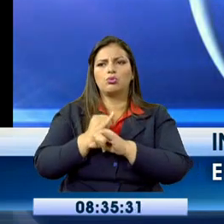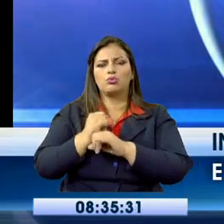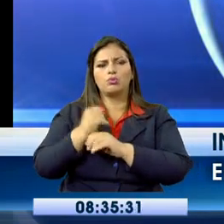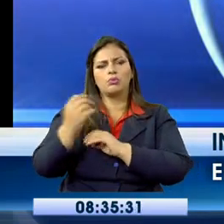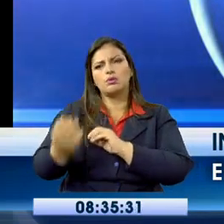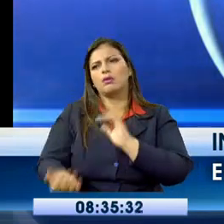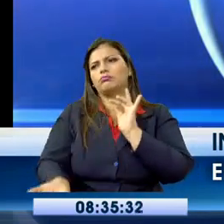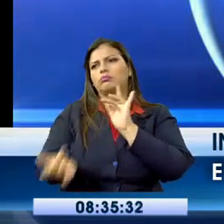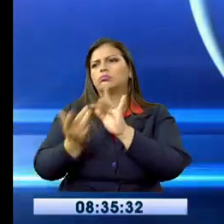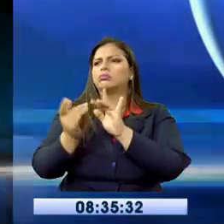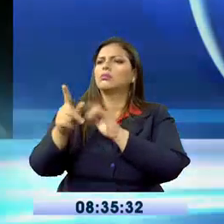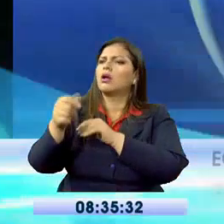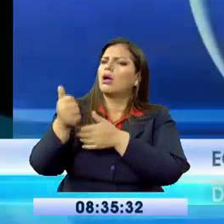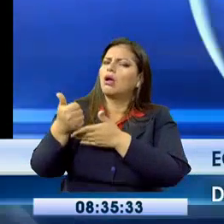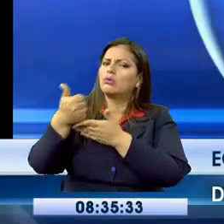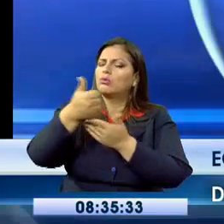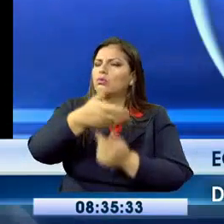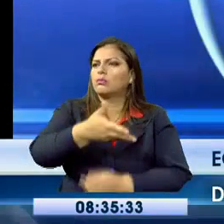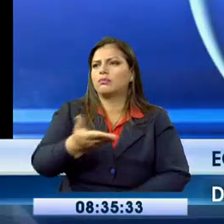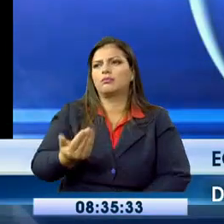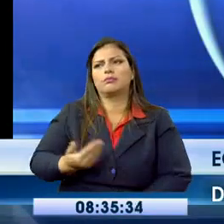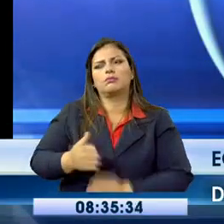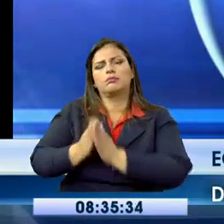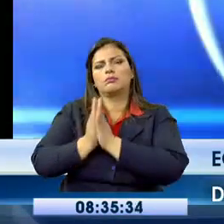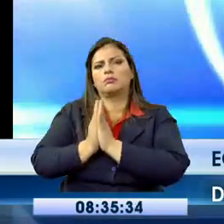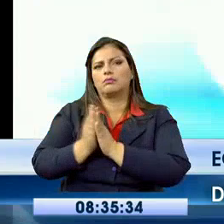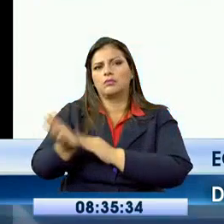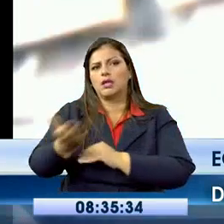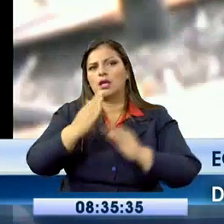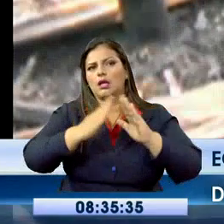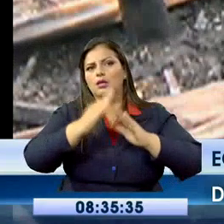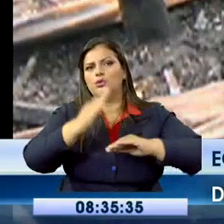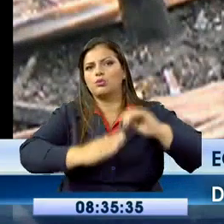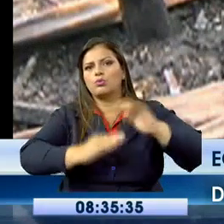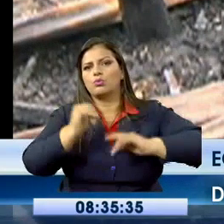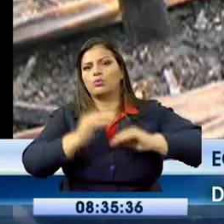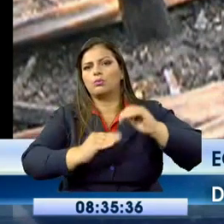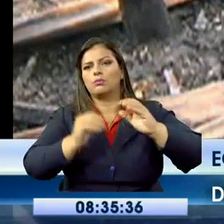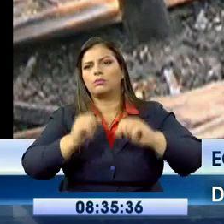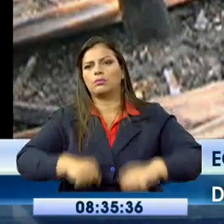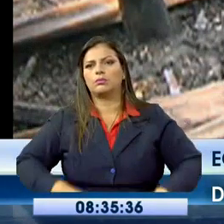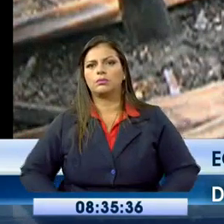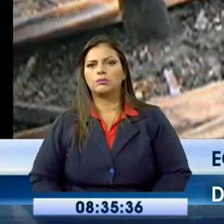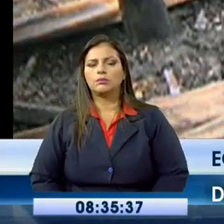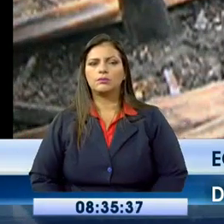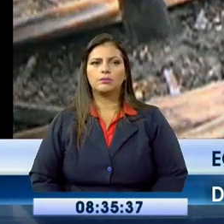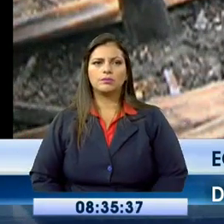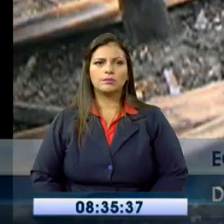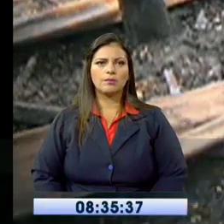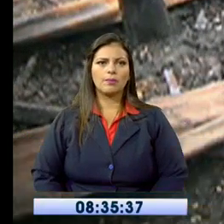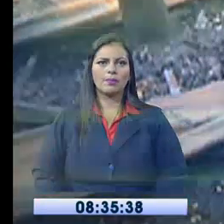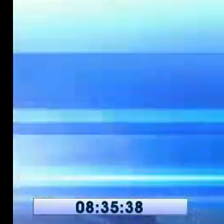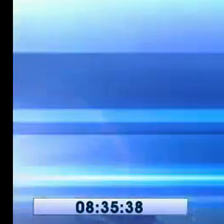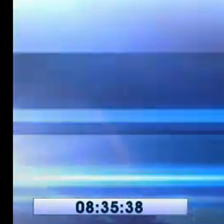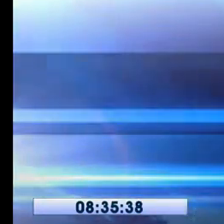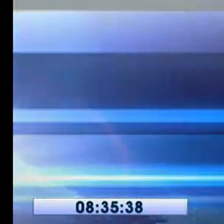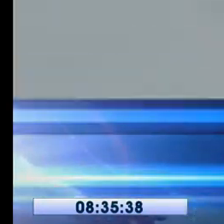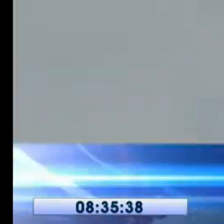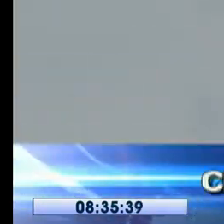puede ayudar a la señora, en este caso con su vivienda. Informó Roselena Vascones.